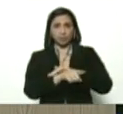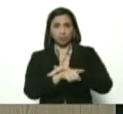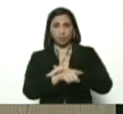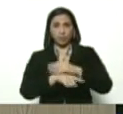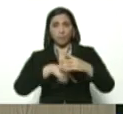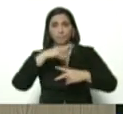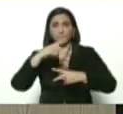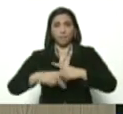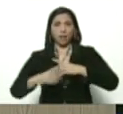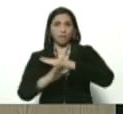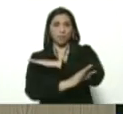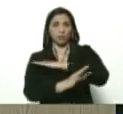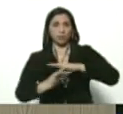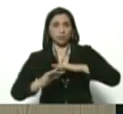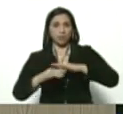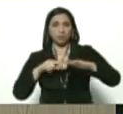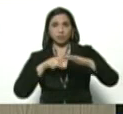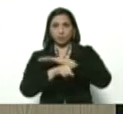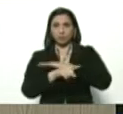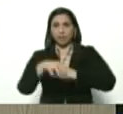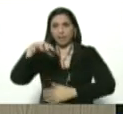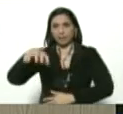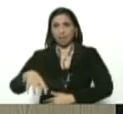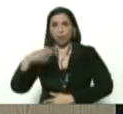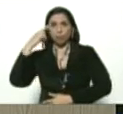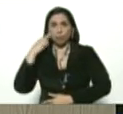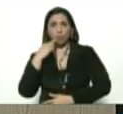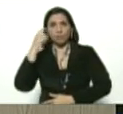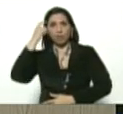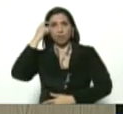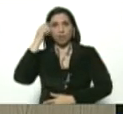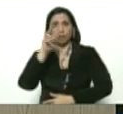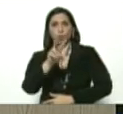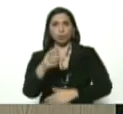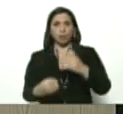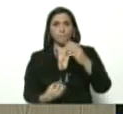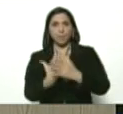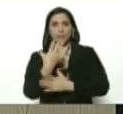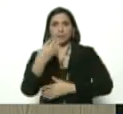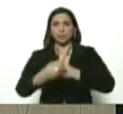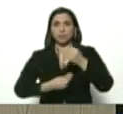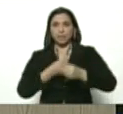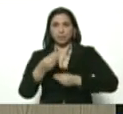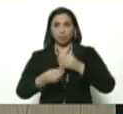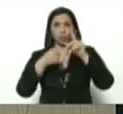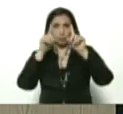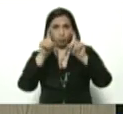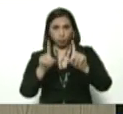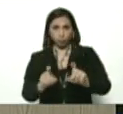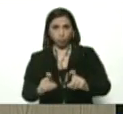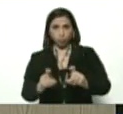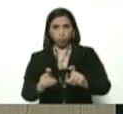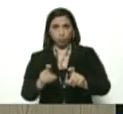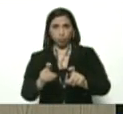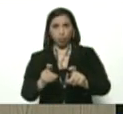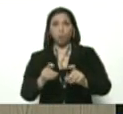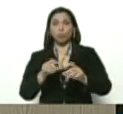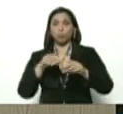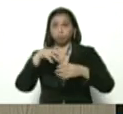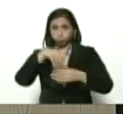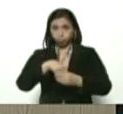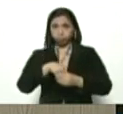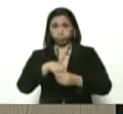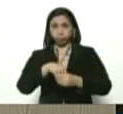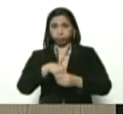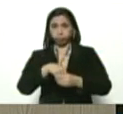fronterizo en ingreso por el estado bolívar el día 2 de mayo se le hizo se mantuvo en cuarentena y en la 41